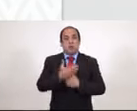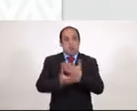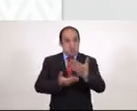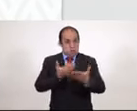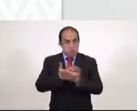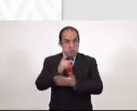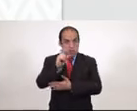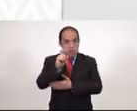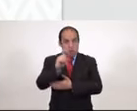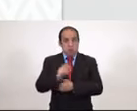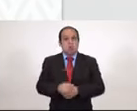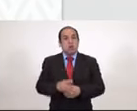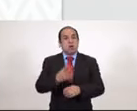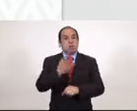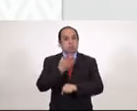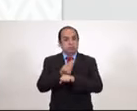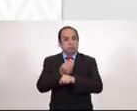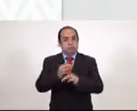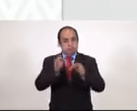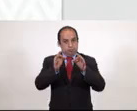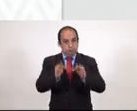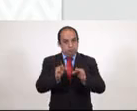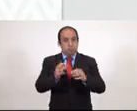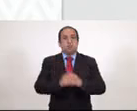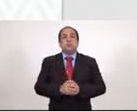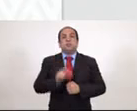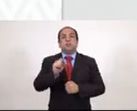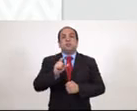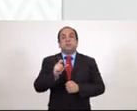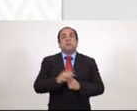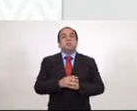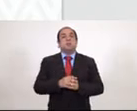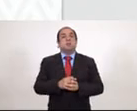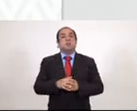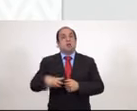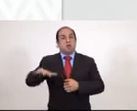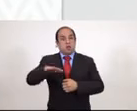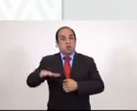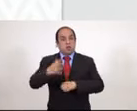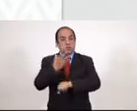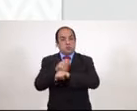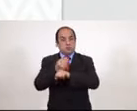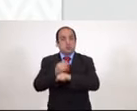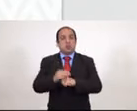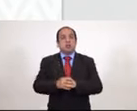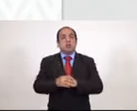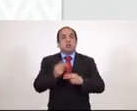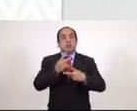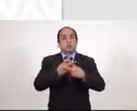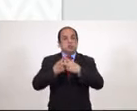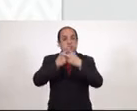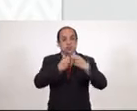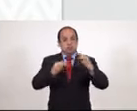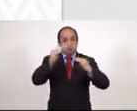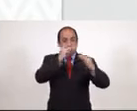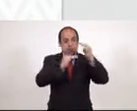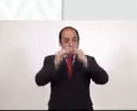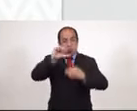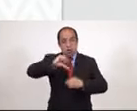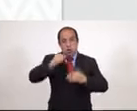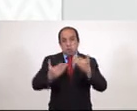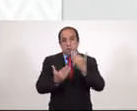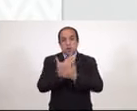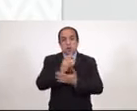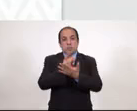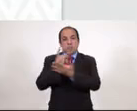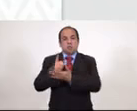restablecido, incluidos los ciclos de operación del tanque Cerro de la Estrella, que desde esta mañana ofrecieron presión suficiente